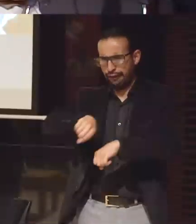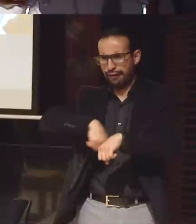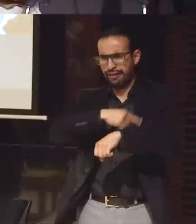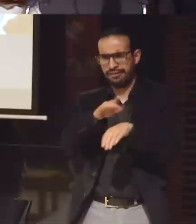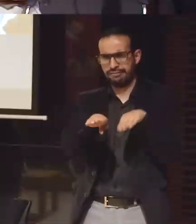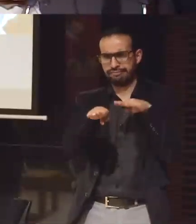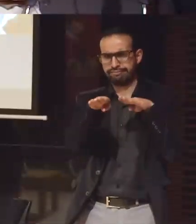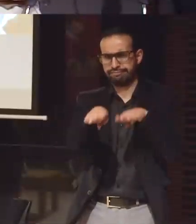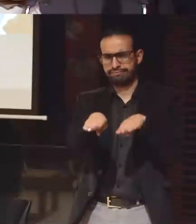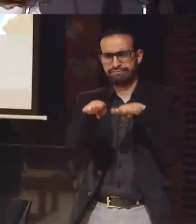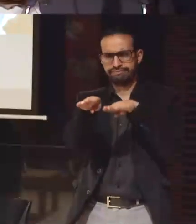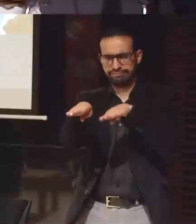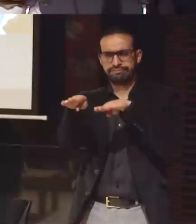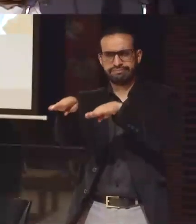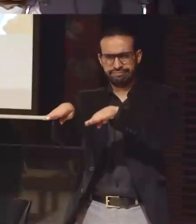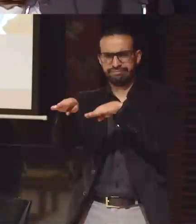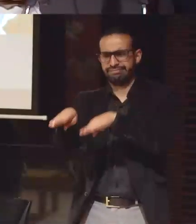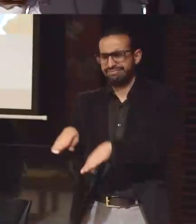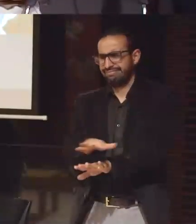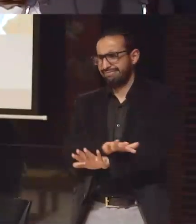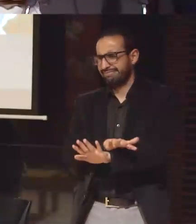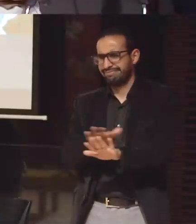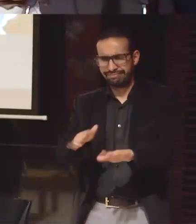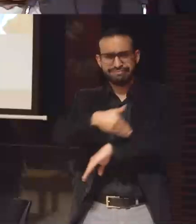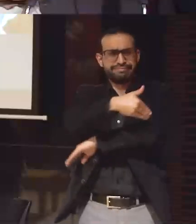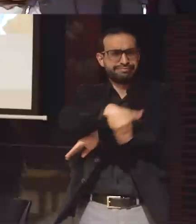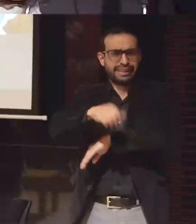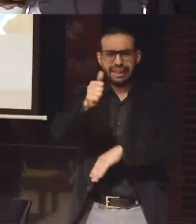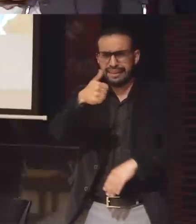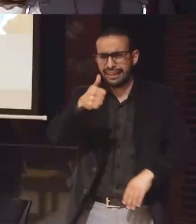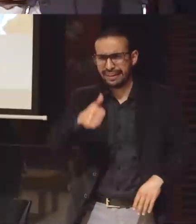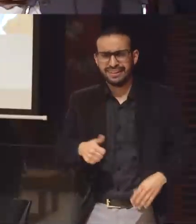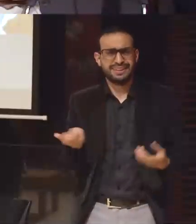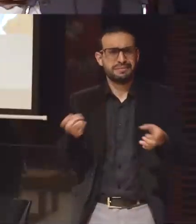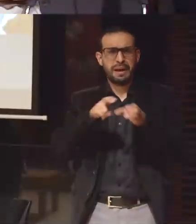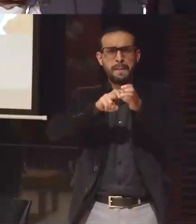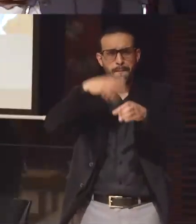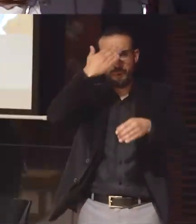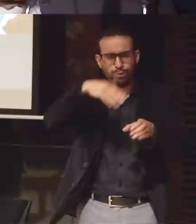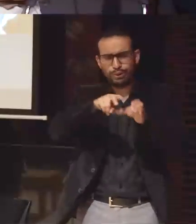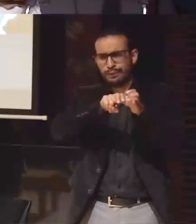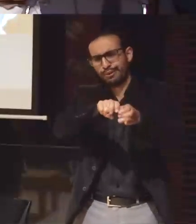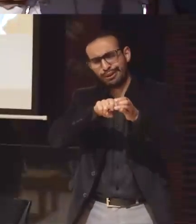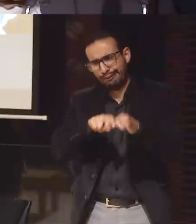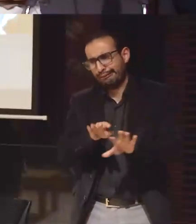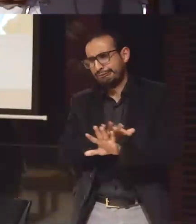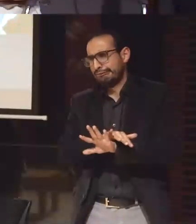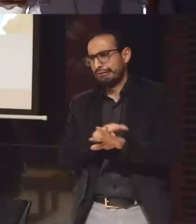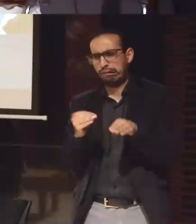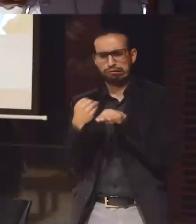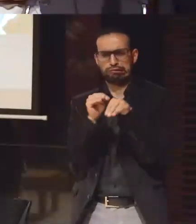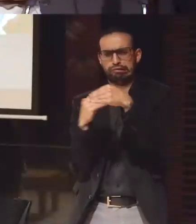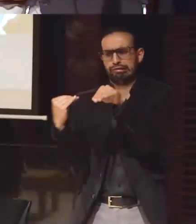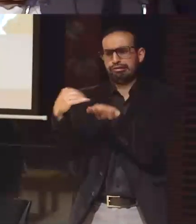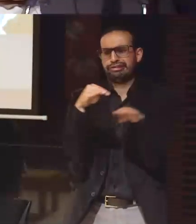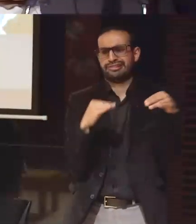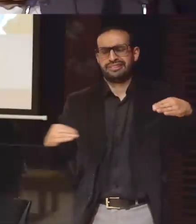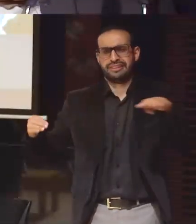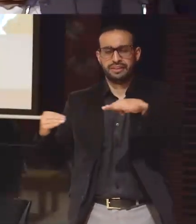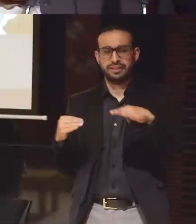con la Caracas que colapsó y la décima y que no se movía bus y te atracaban todo el tiempo? Después fue, qué bueno, ahora llegó el